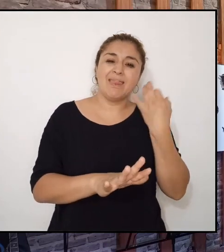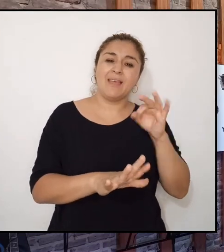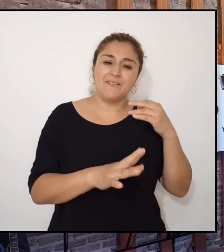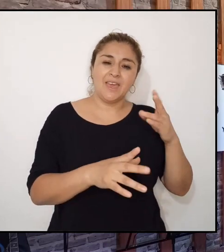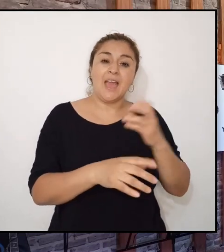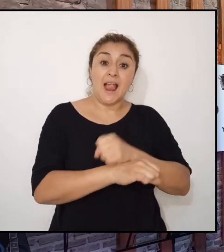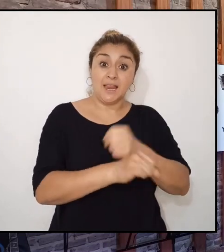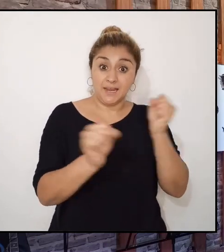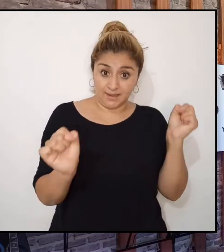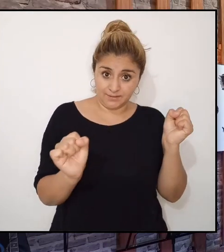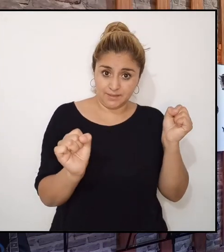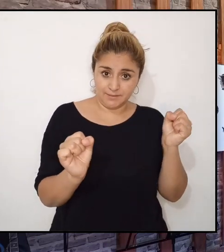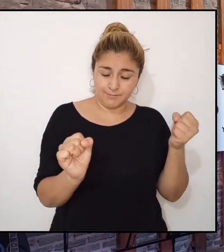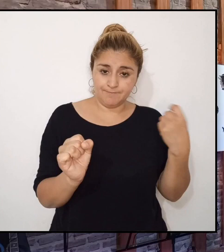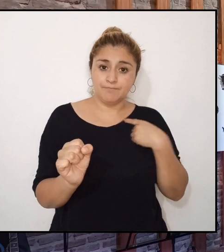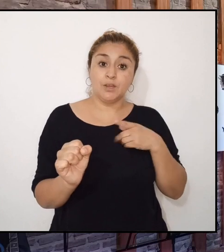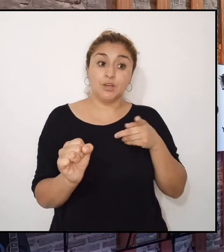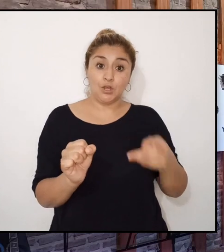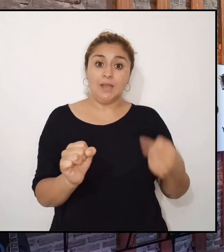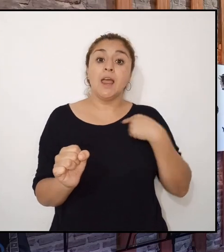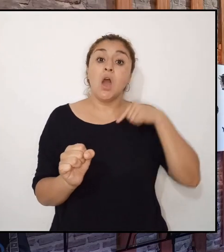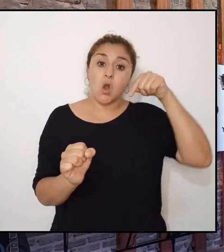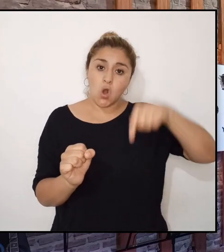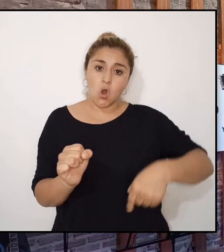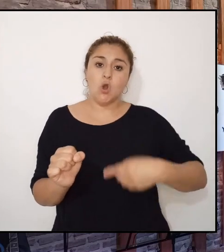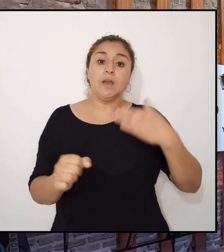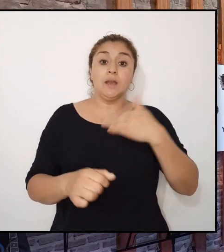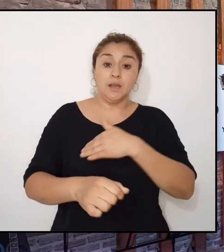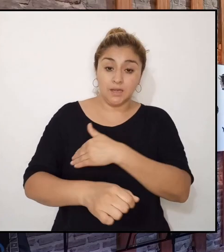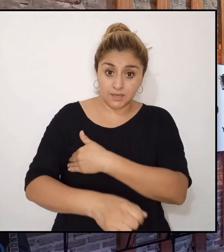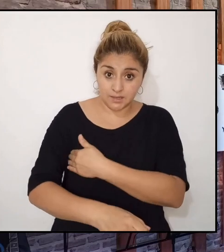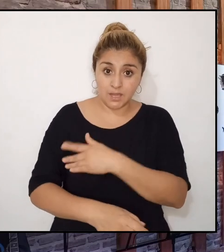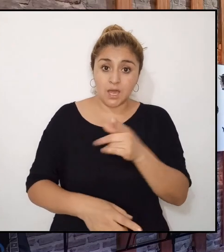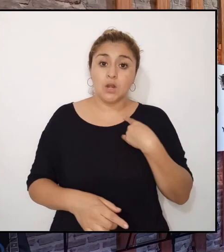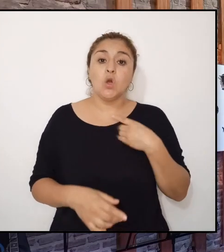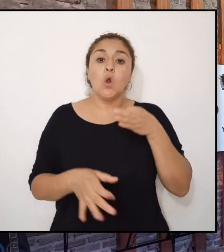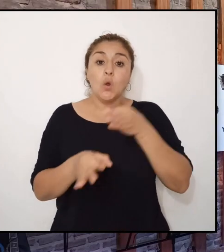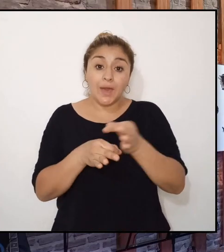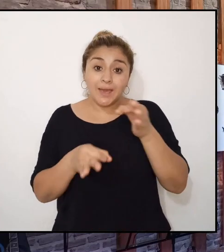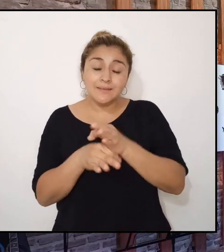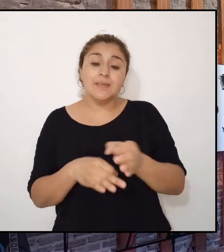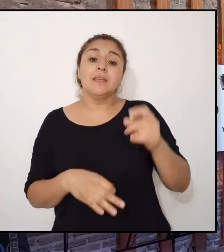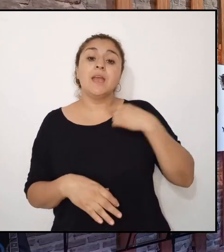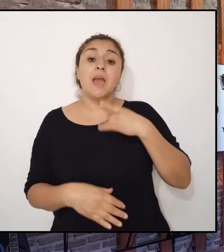ahora doctor en teología, enseña en la Universidad de Estados Unidos,